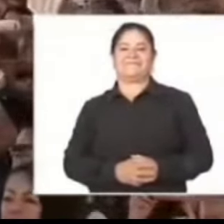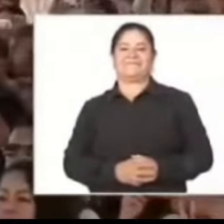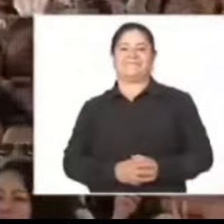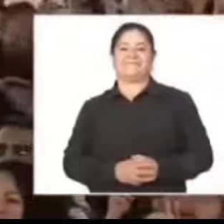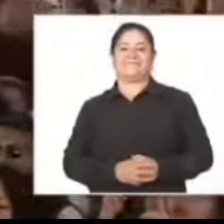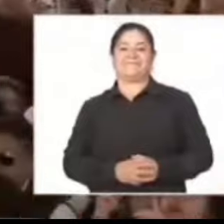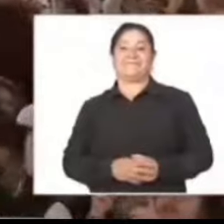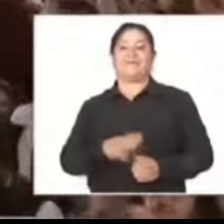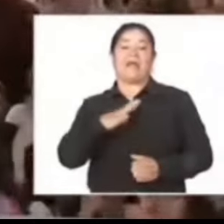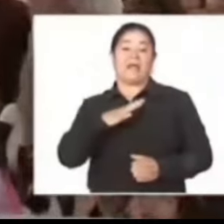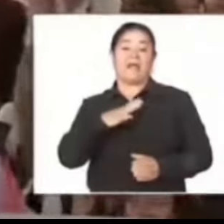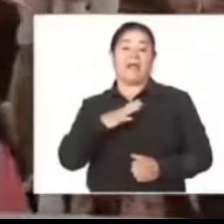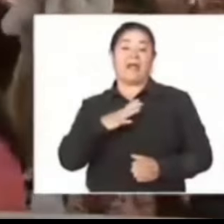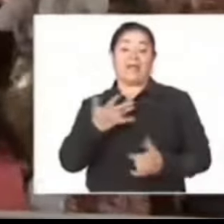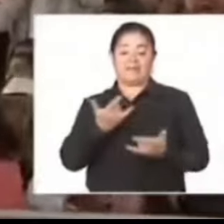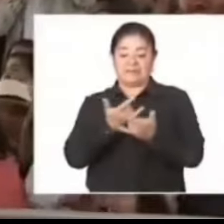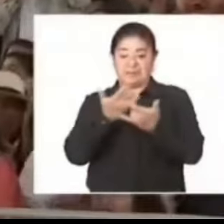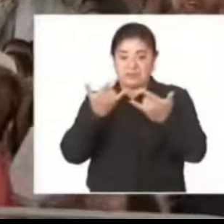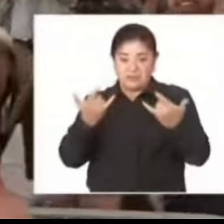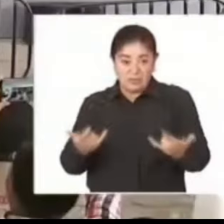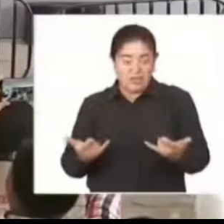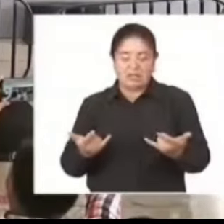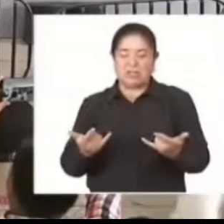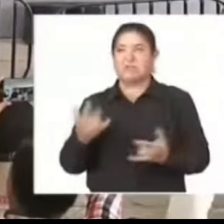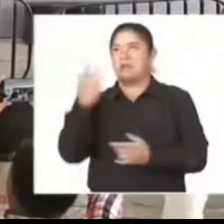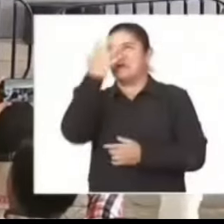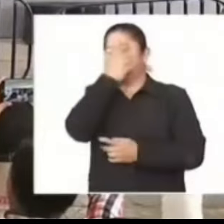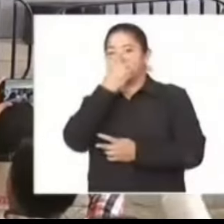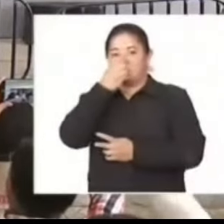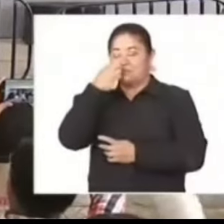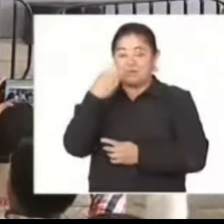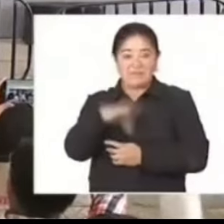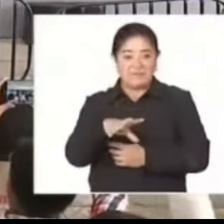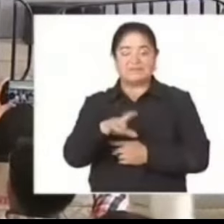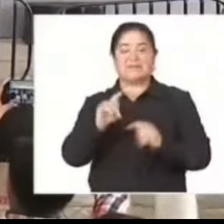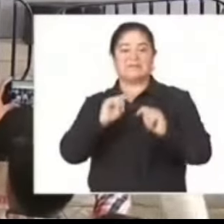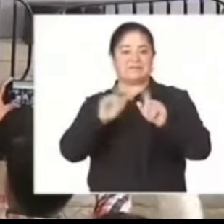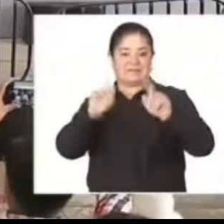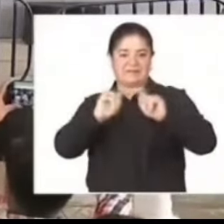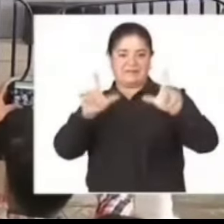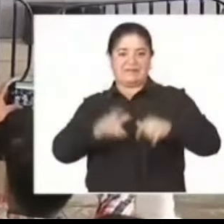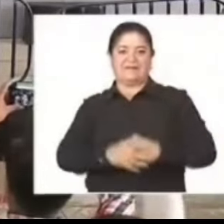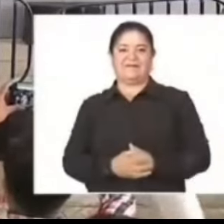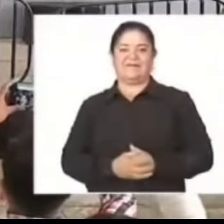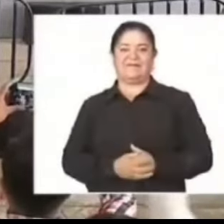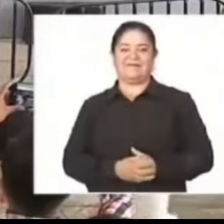bellas historias de Tlaxcala.